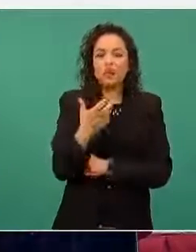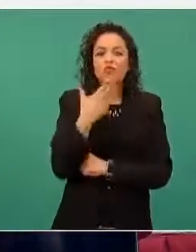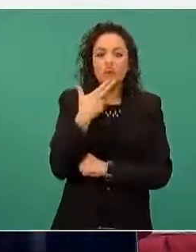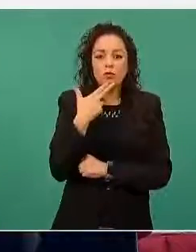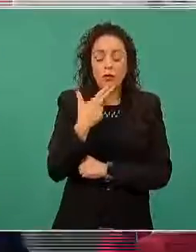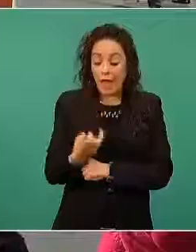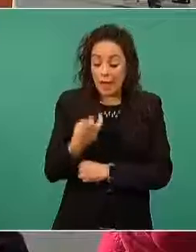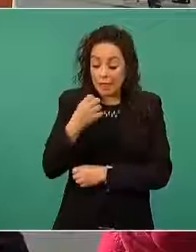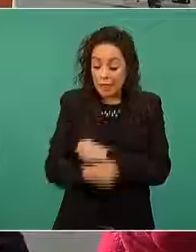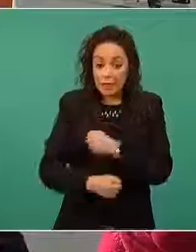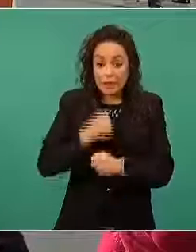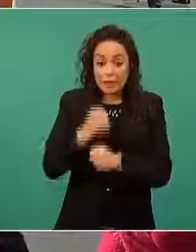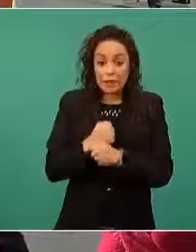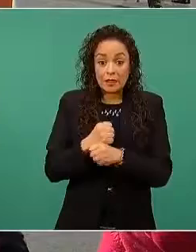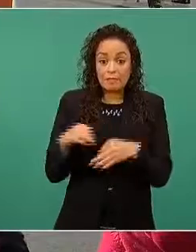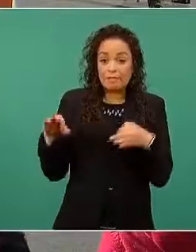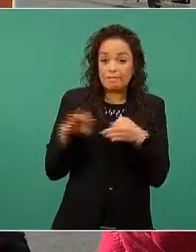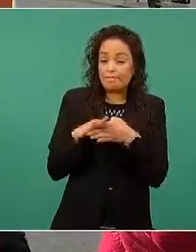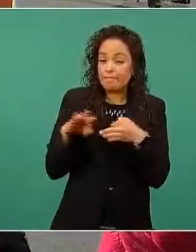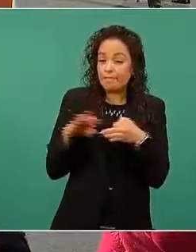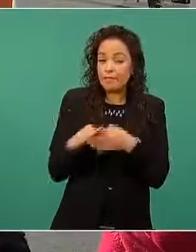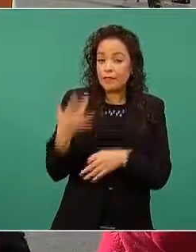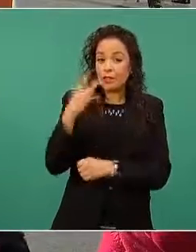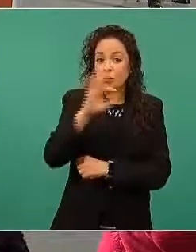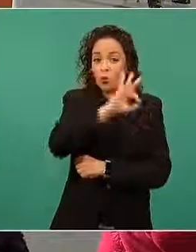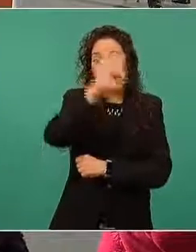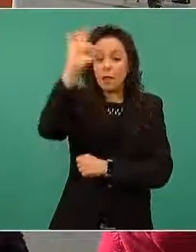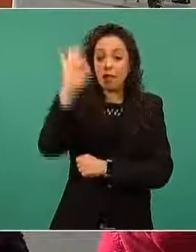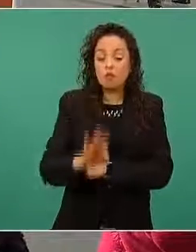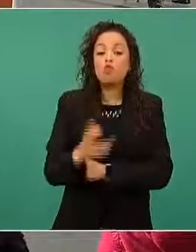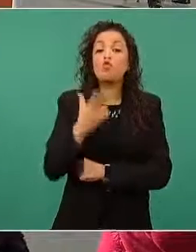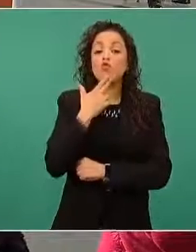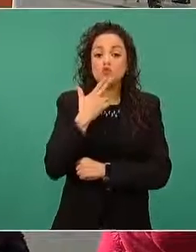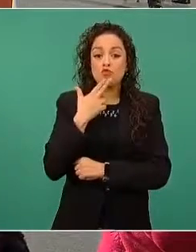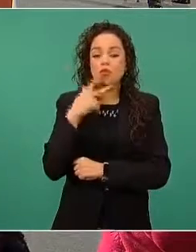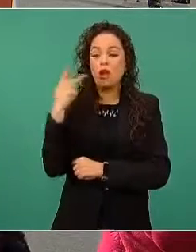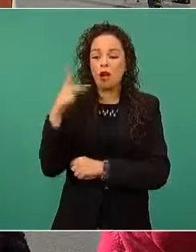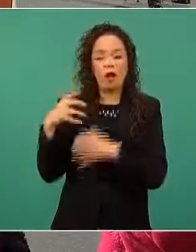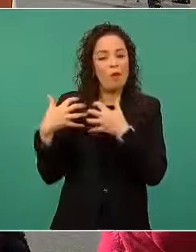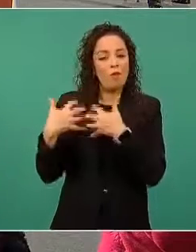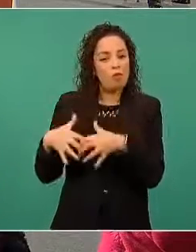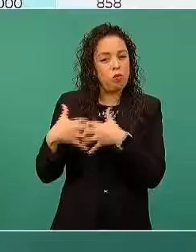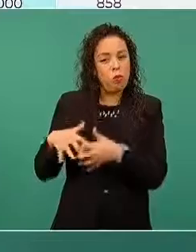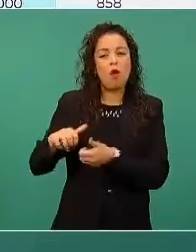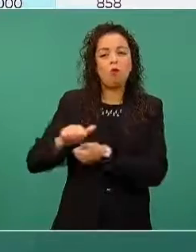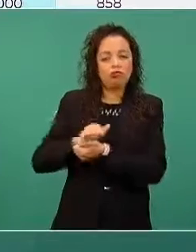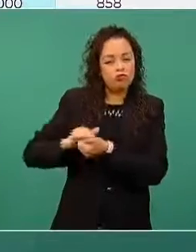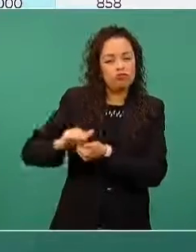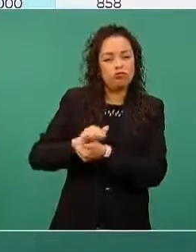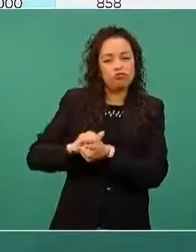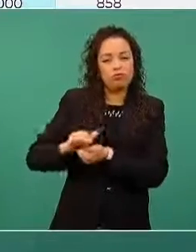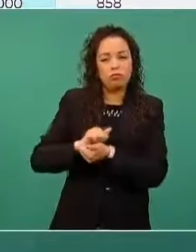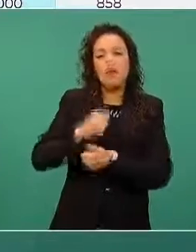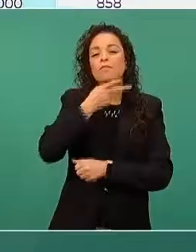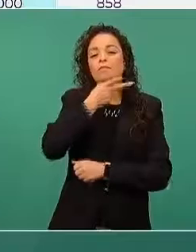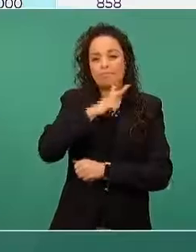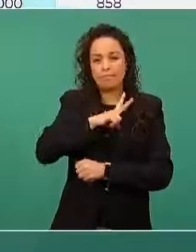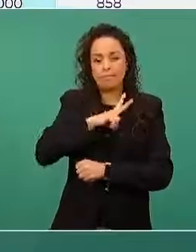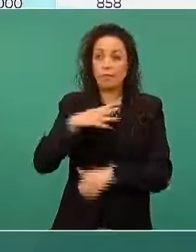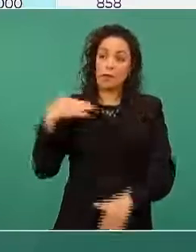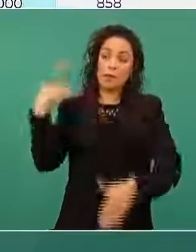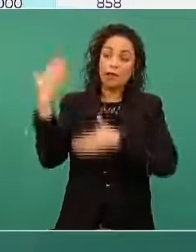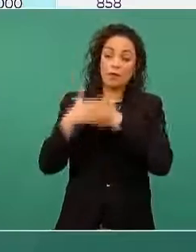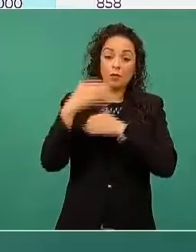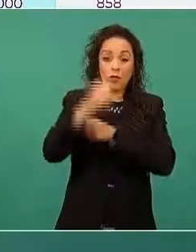año casi al 50% de utilización del Sistema Nacional de Refinación, y para el